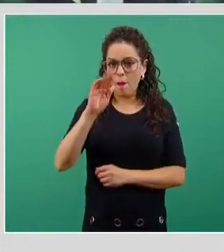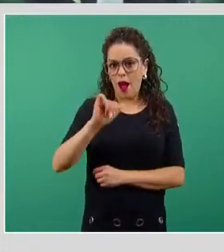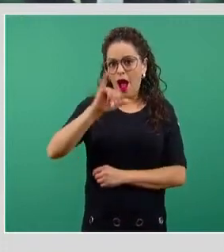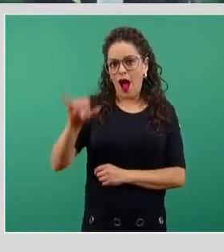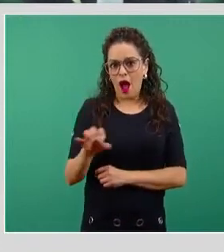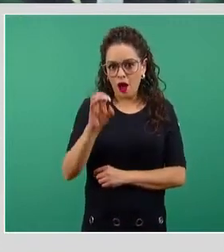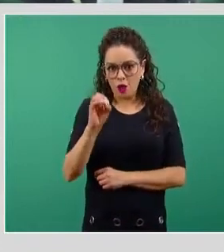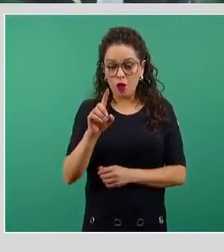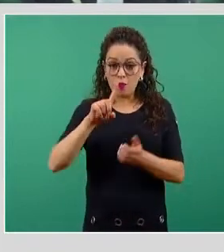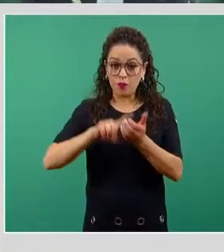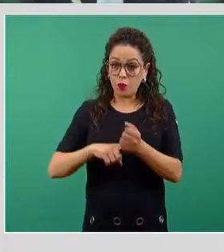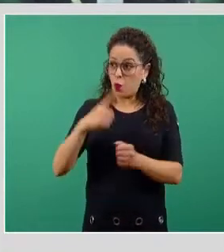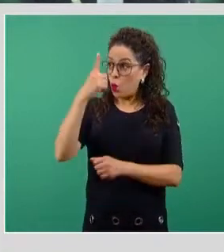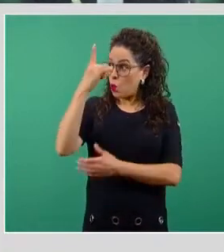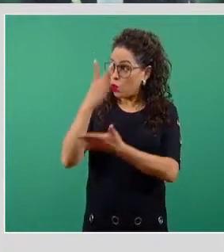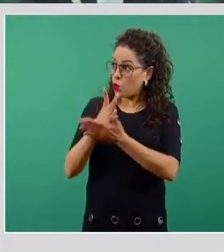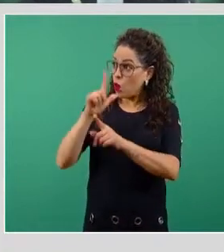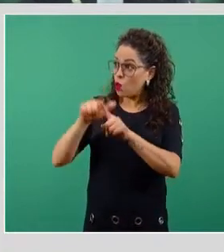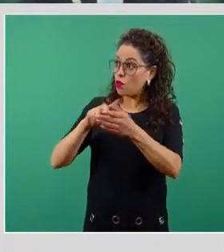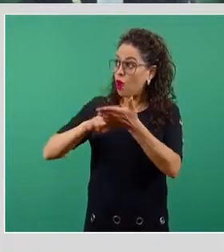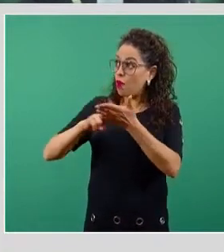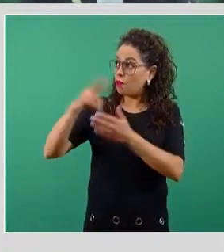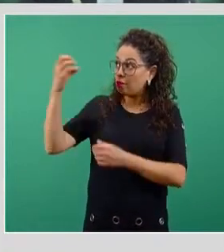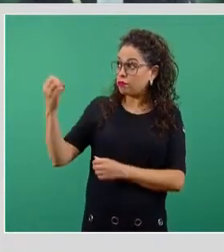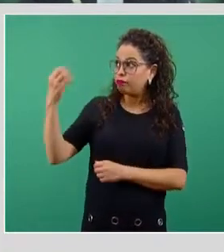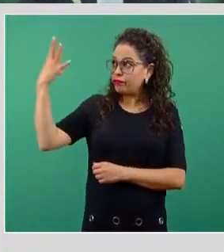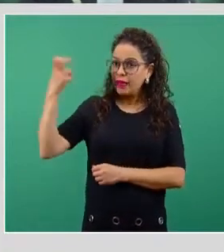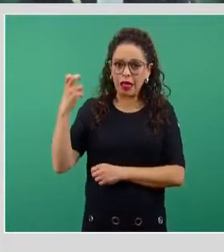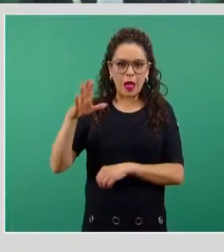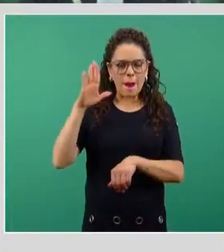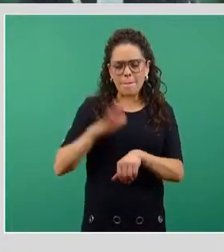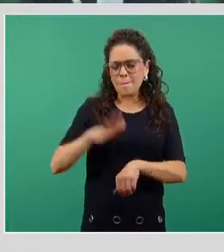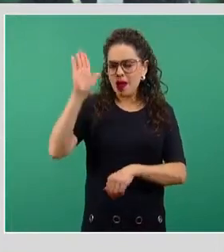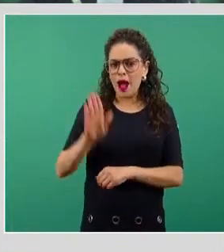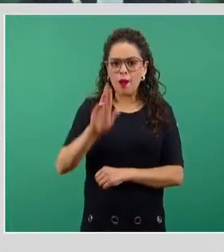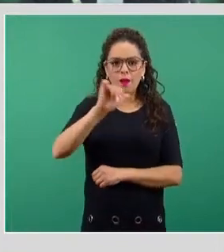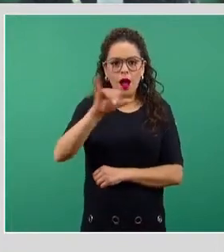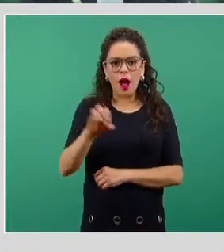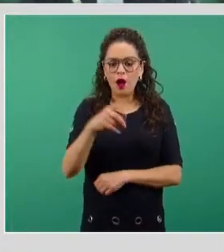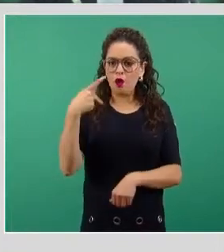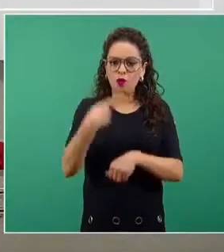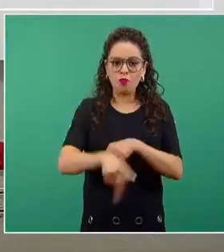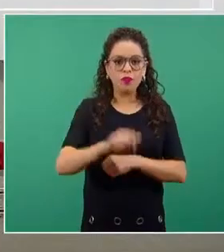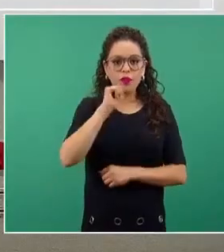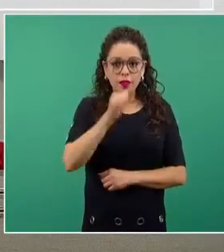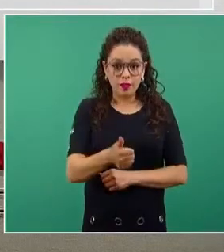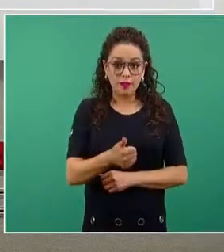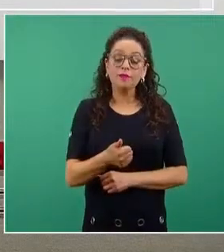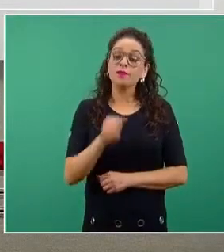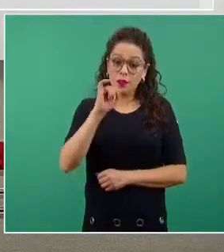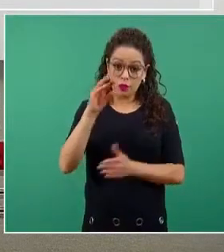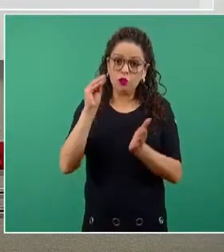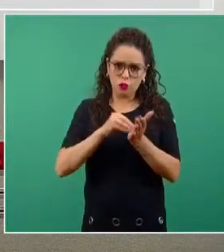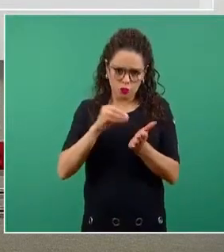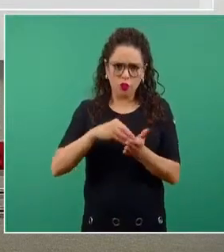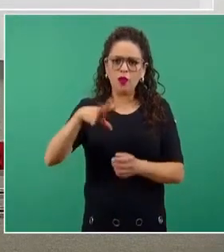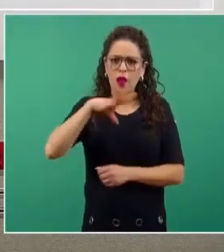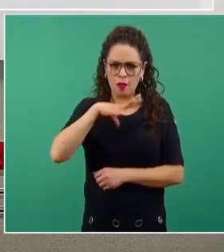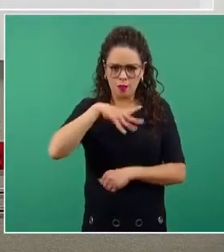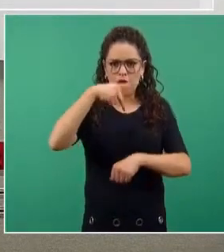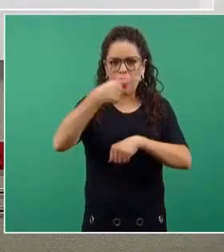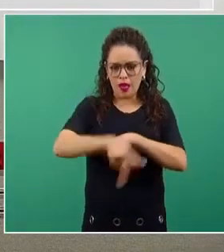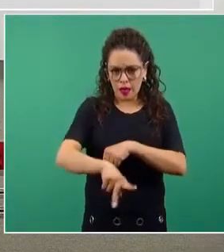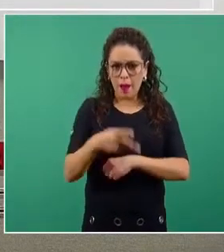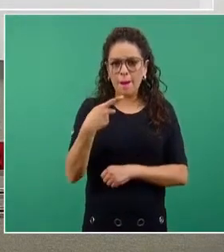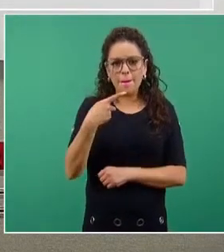los colores verdes, que es el nivel, digamos, más bajo del riesgo, que no deja de ser riesgo, se mantiene un nivel de